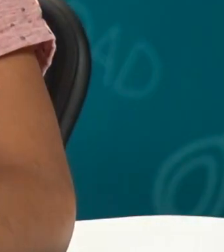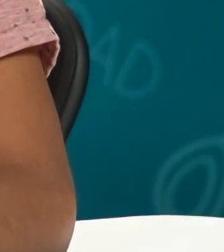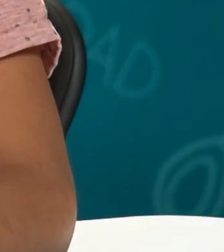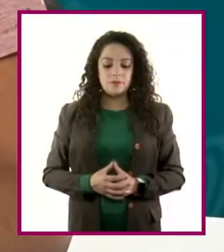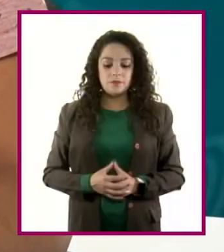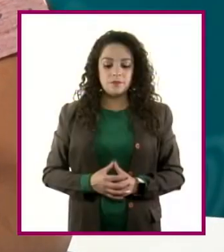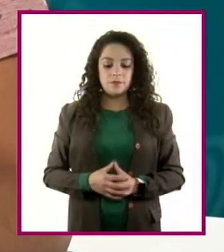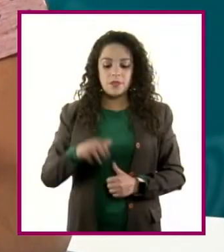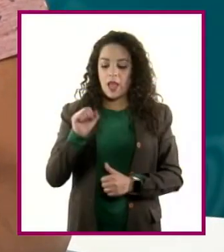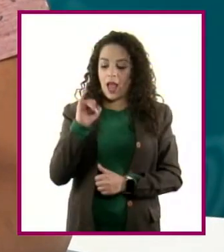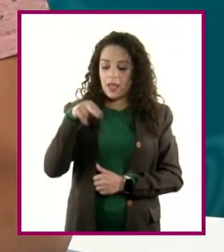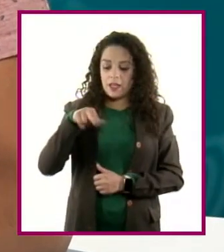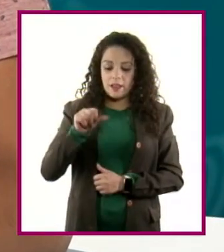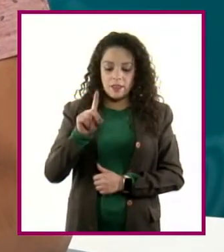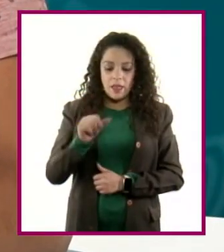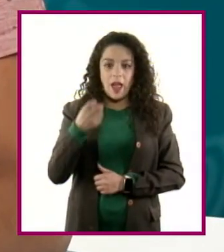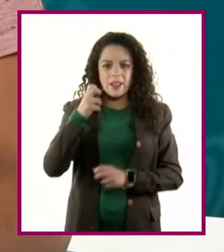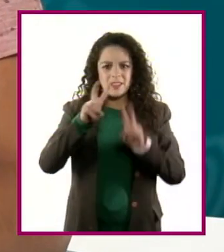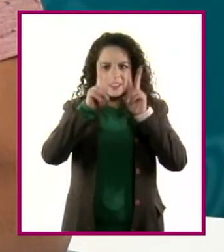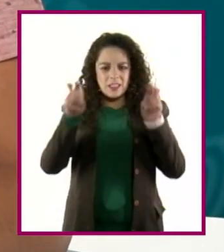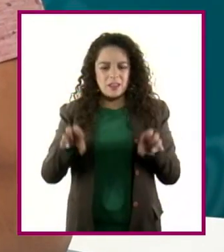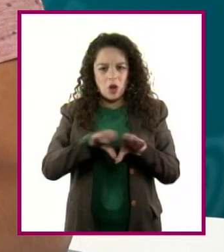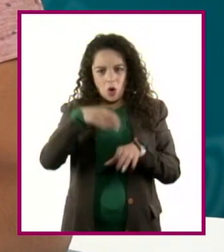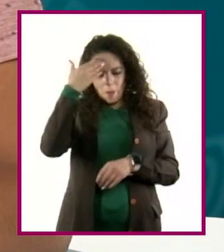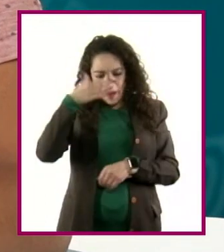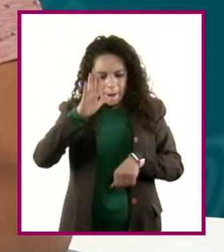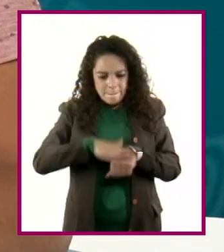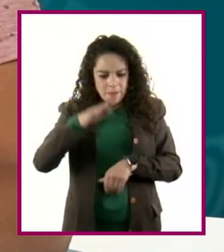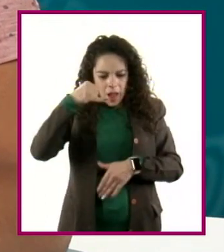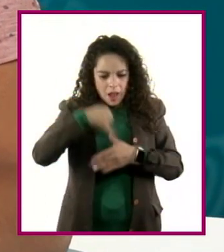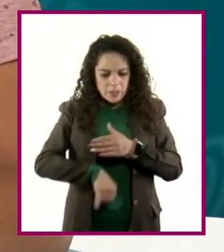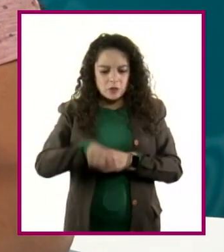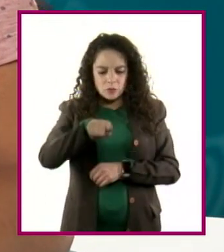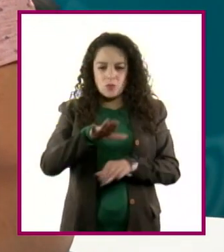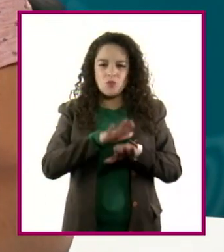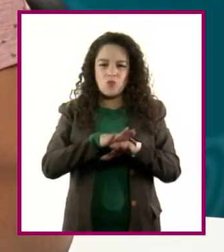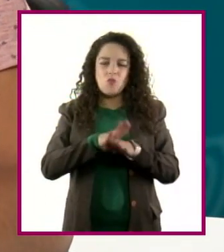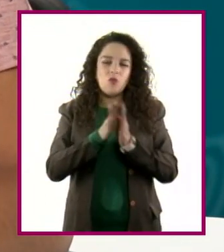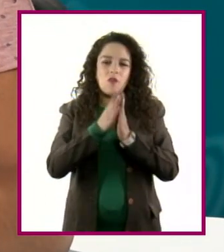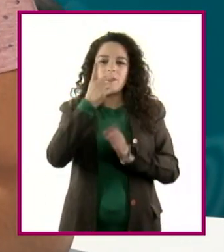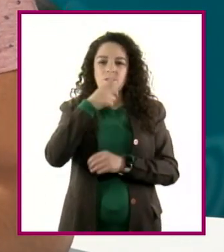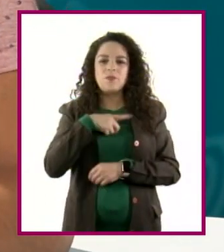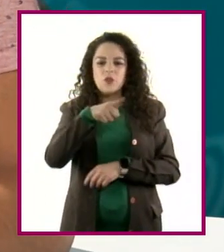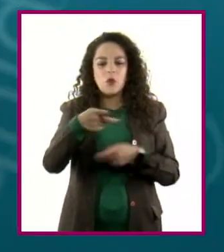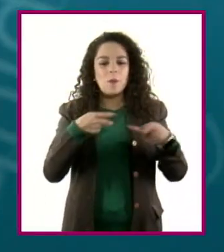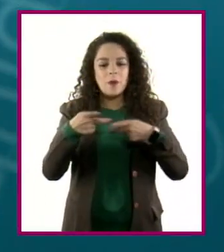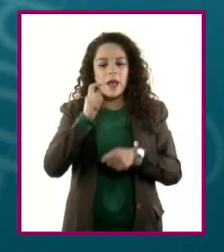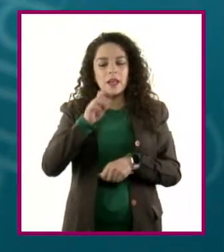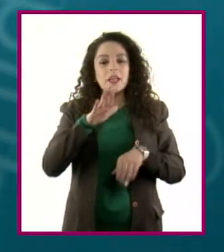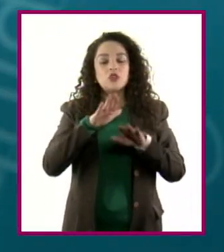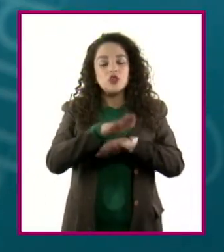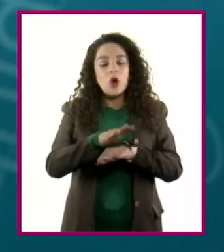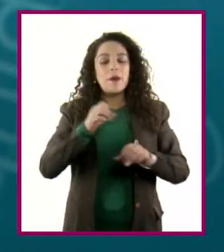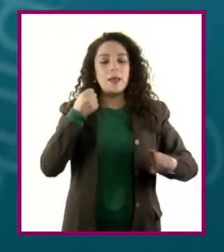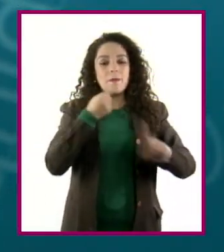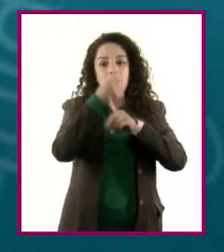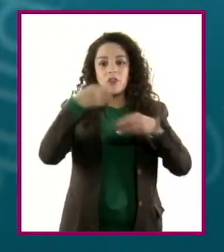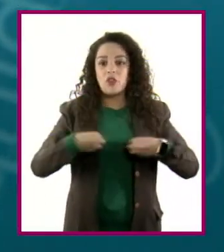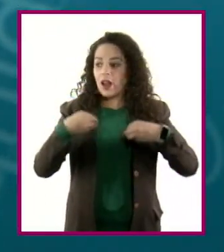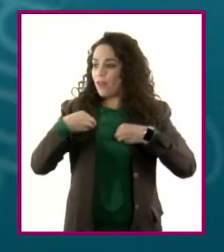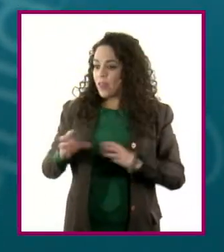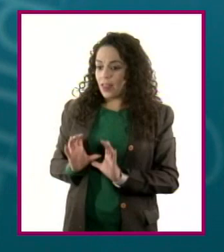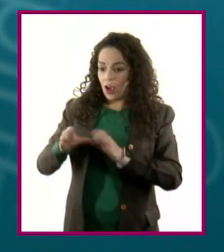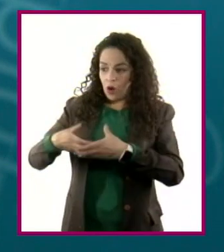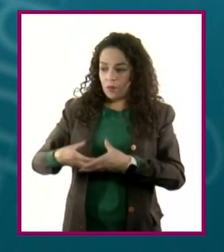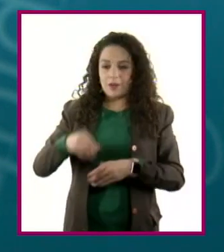Ainda, para saber más del tema, ¿podrías compartirnos lo que preparaste sobre las diversas facetas del impacto en la vida comunitaria? Claro que sí, son